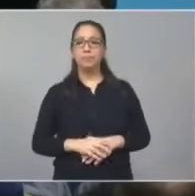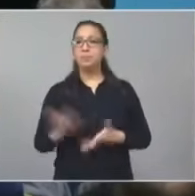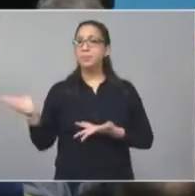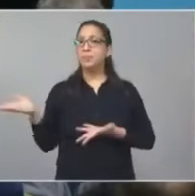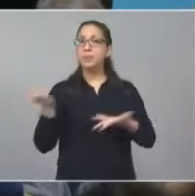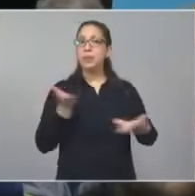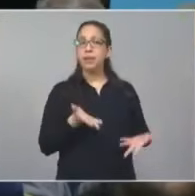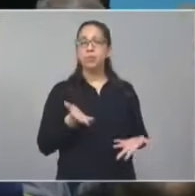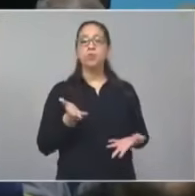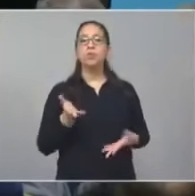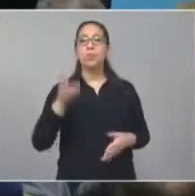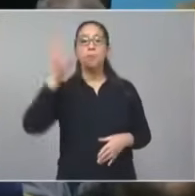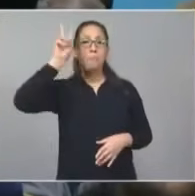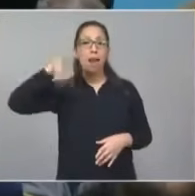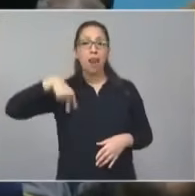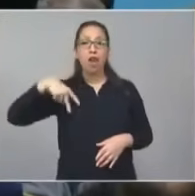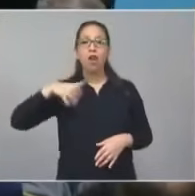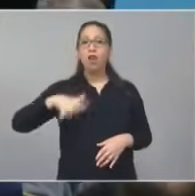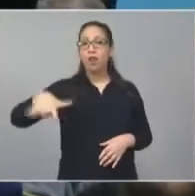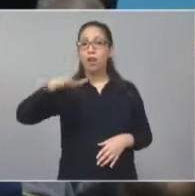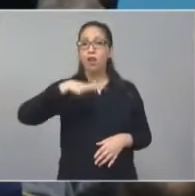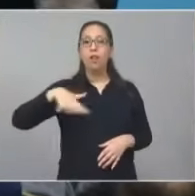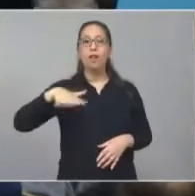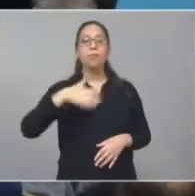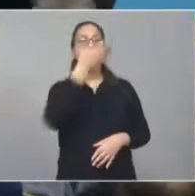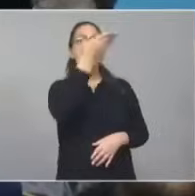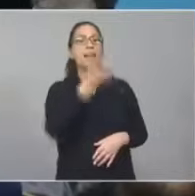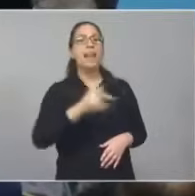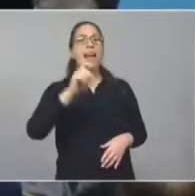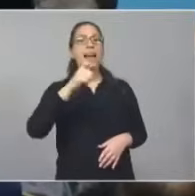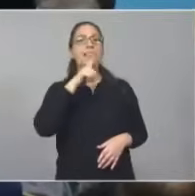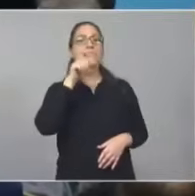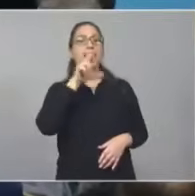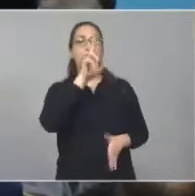Invitamos a Presidente Perón, Blanca y De Cantero.